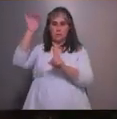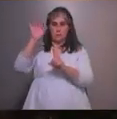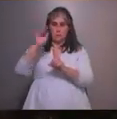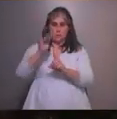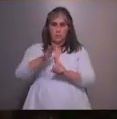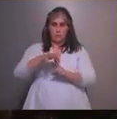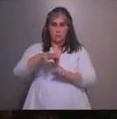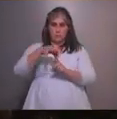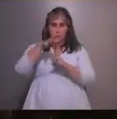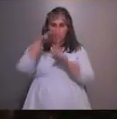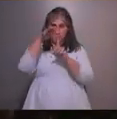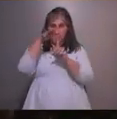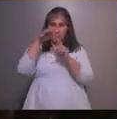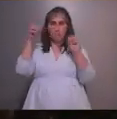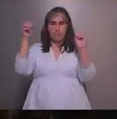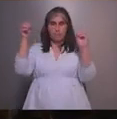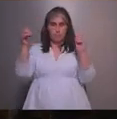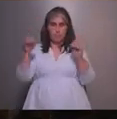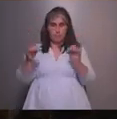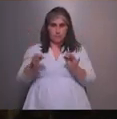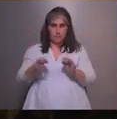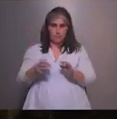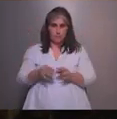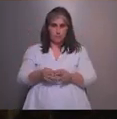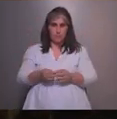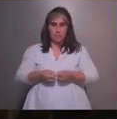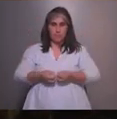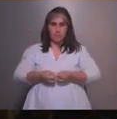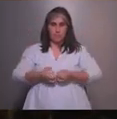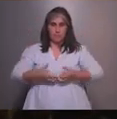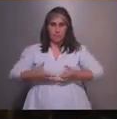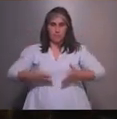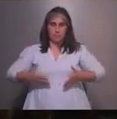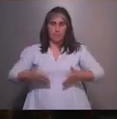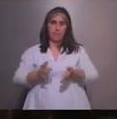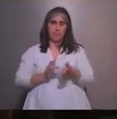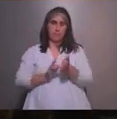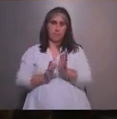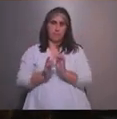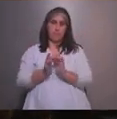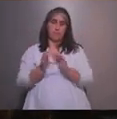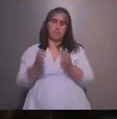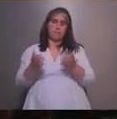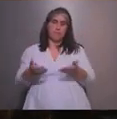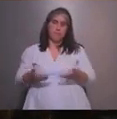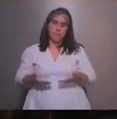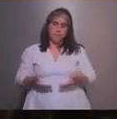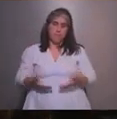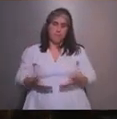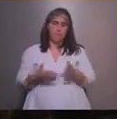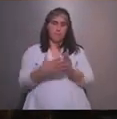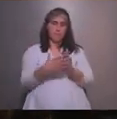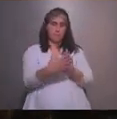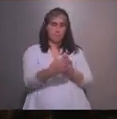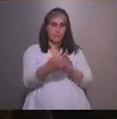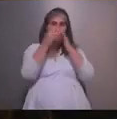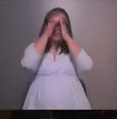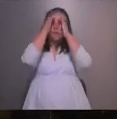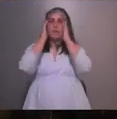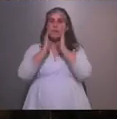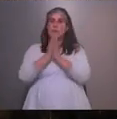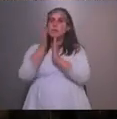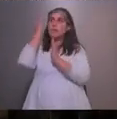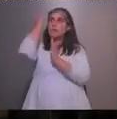eres entre todas las mujeres, y bendito es el fruto de tu vientre, Jesús.